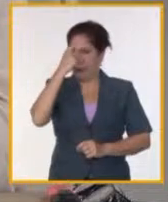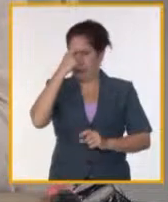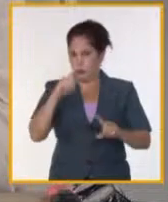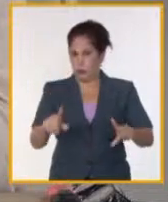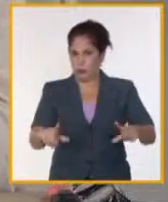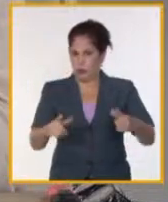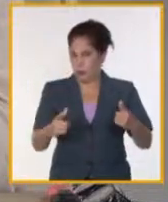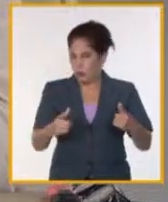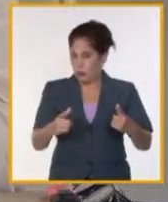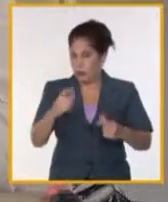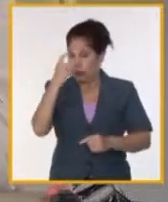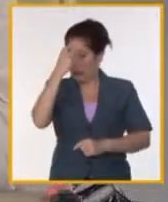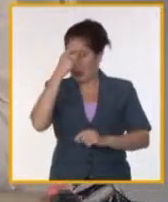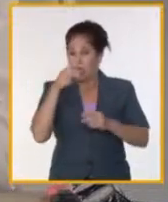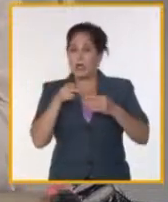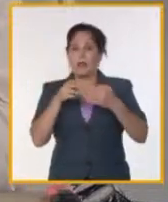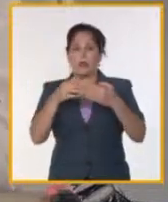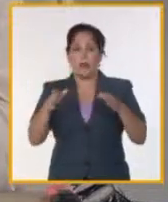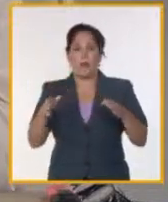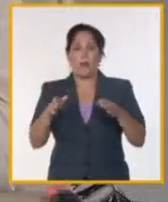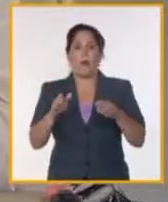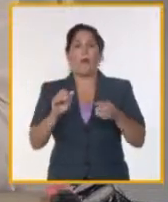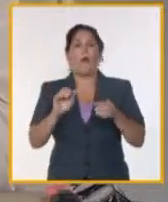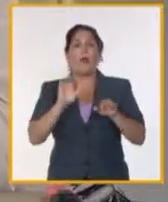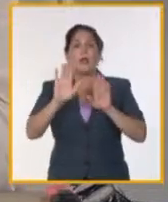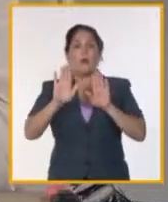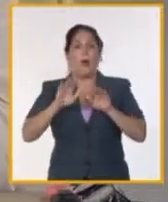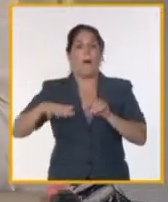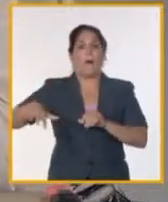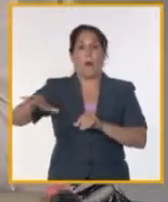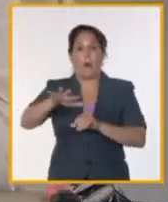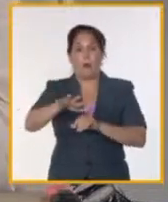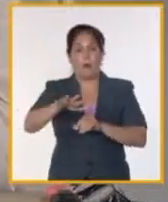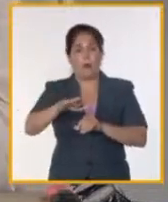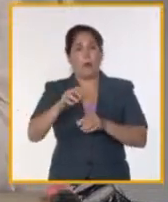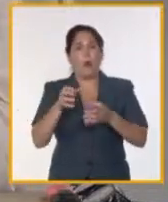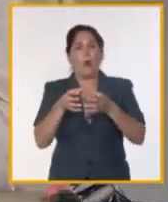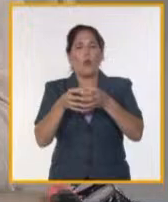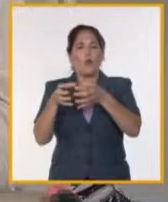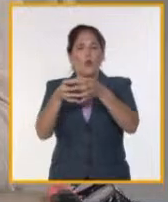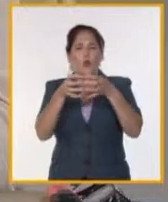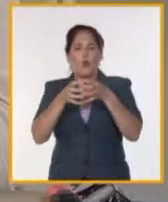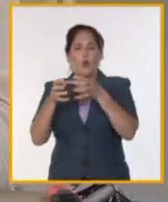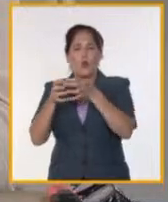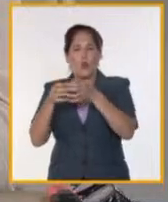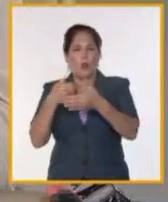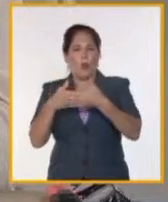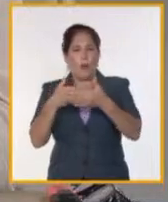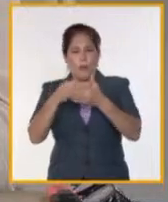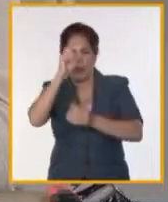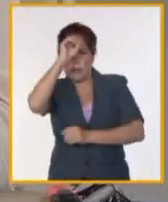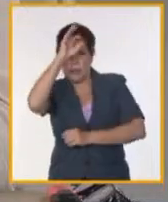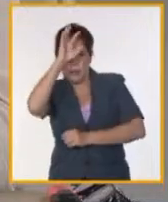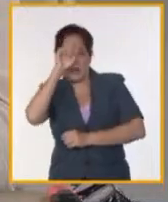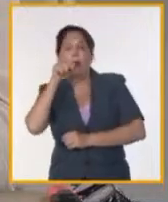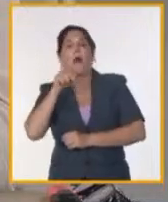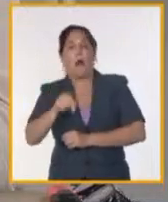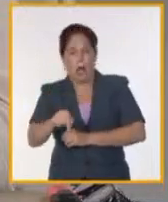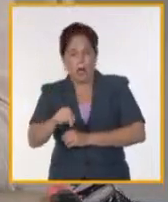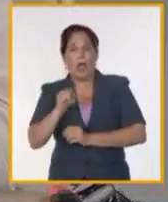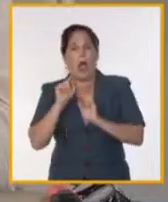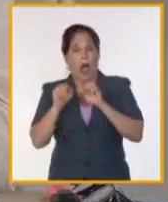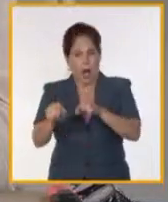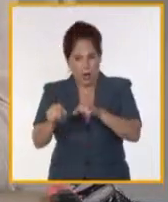Che inauguró el complejo minero metalúrgico Patricio Lumumba, que se conoce después como Sulfometales. Todavía está